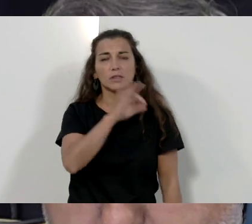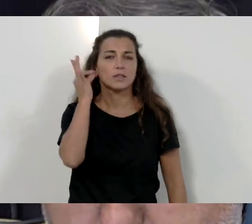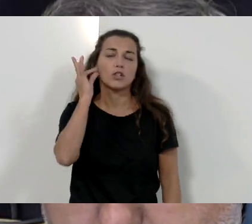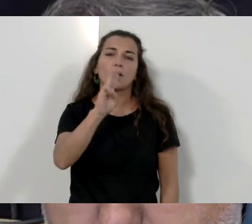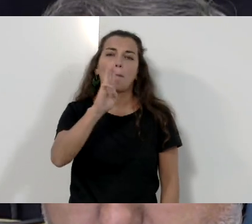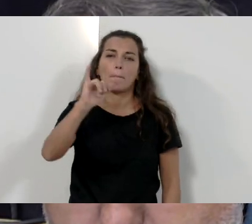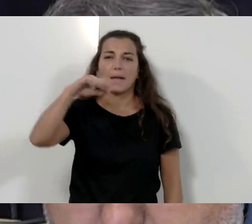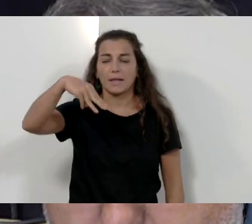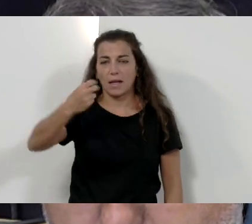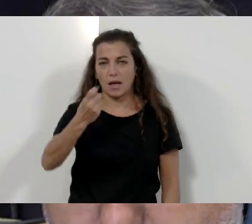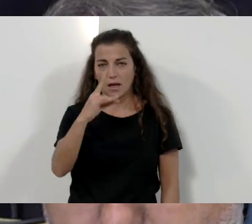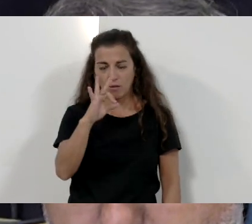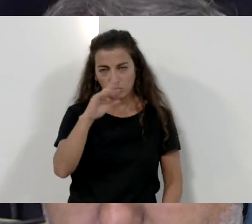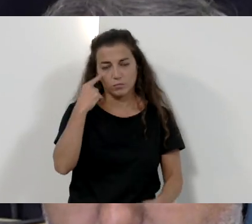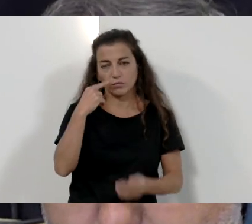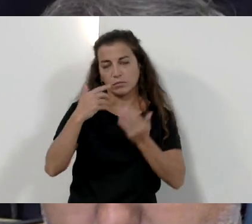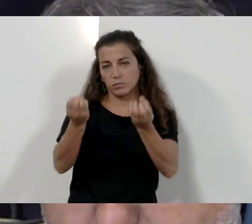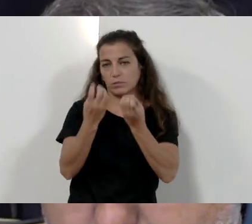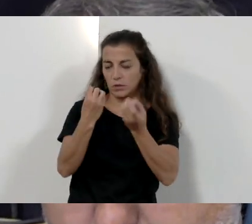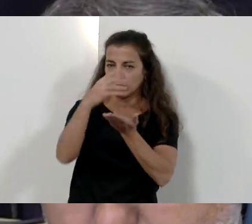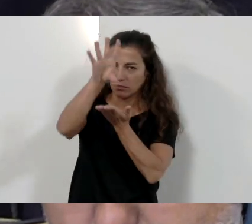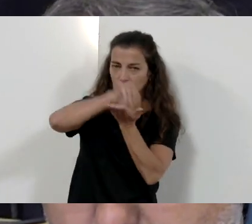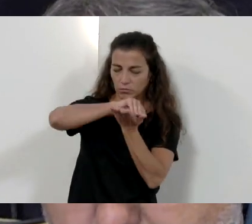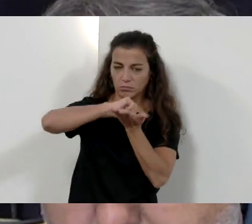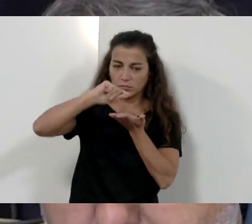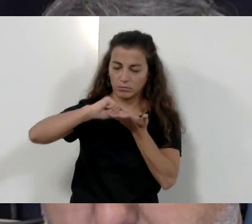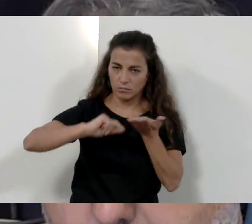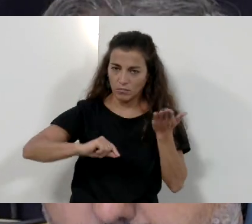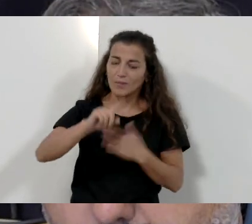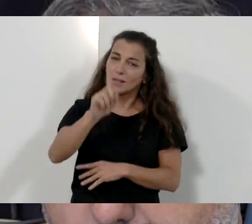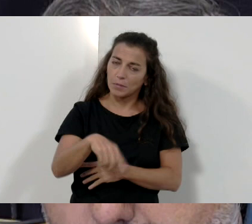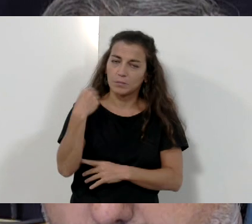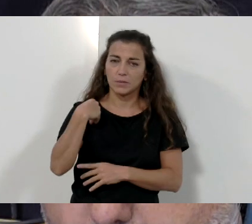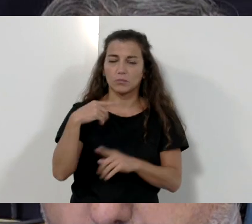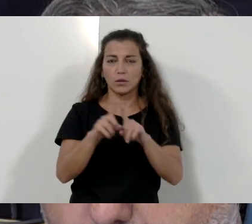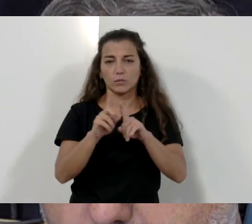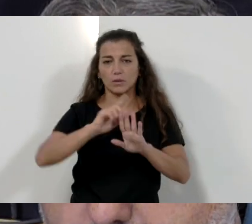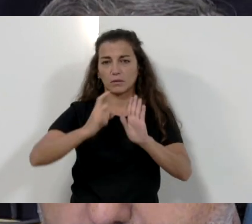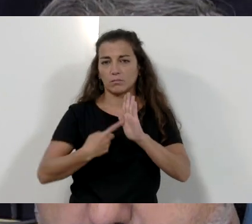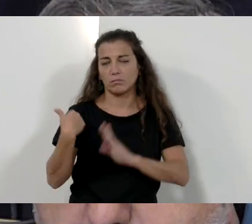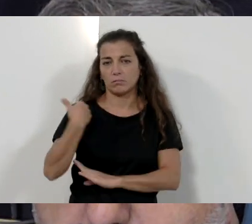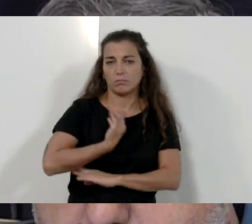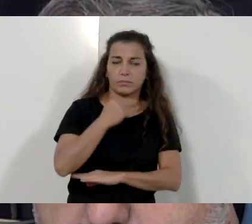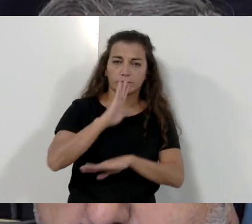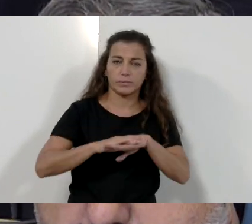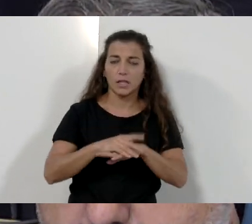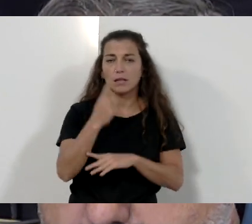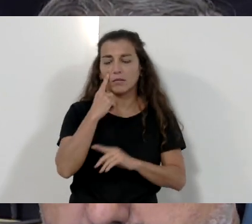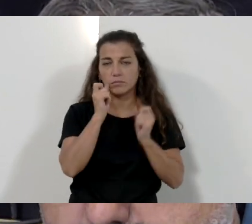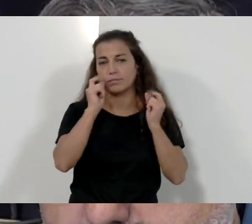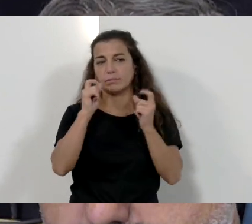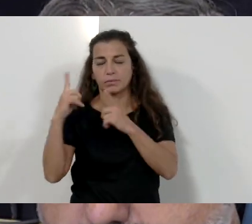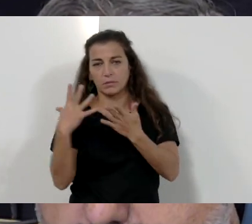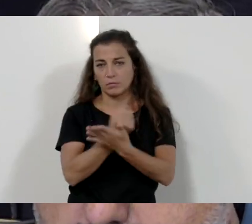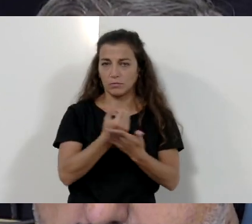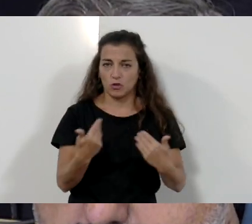detectar también infracciones es cosa de todos. Yo creo que quien nos ayuda mucho